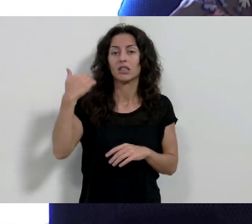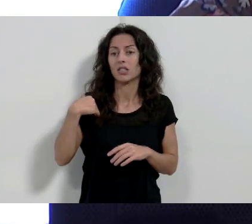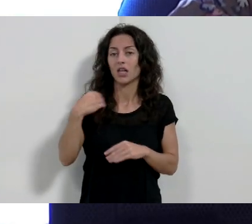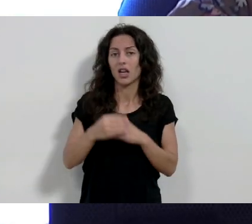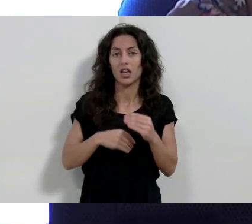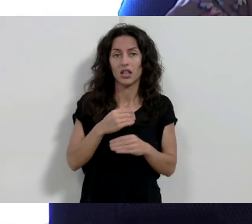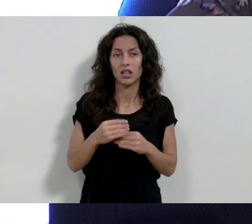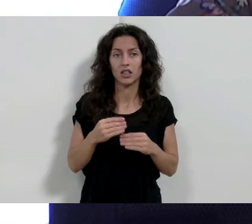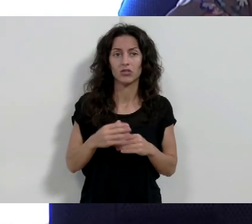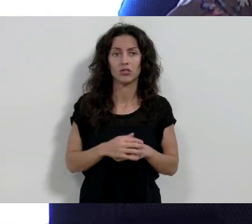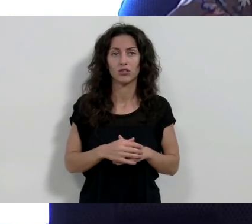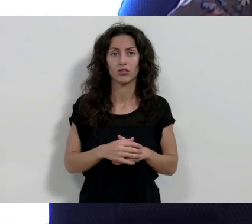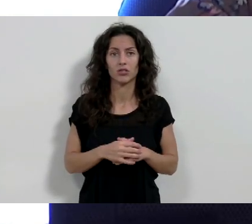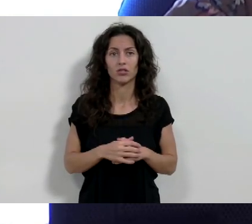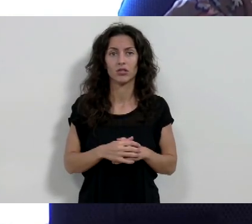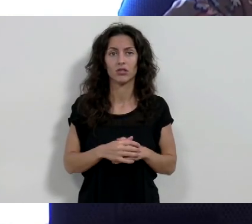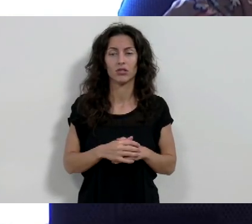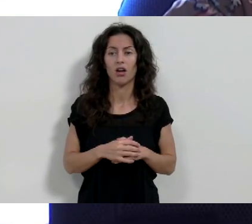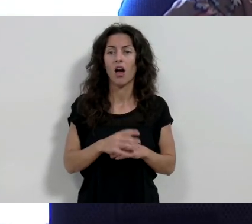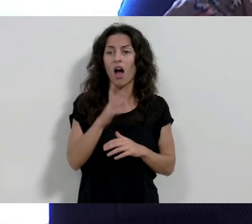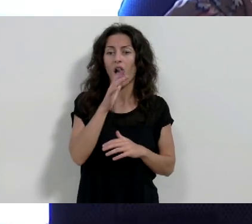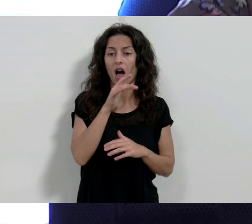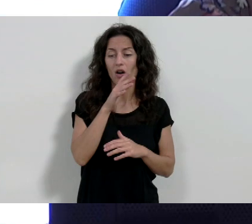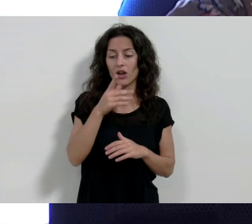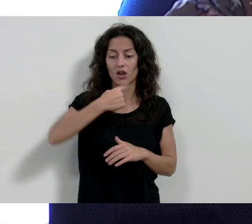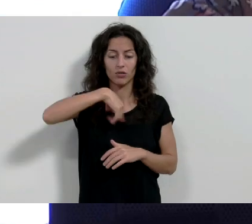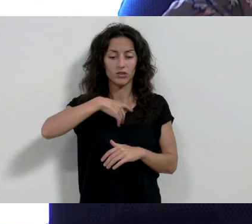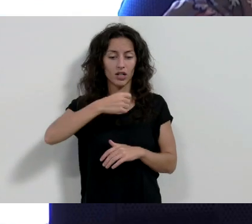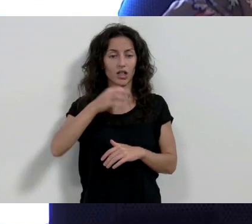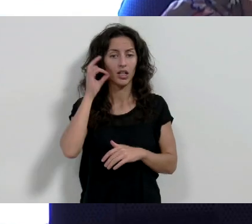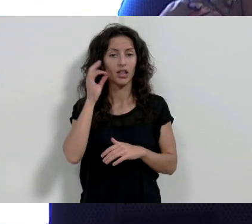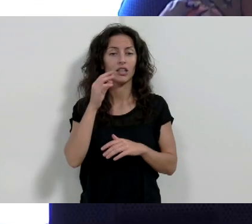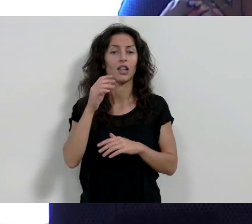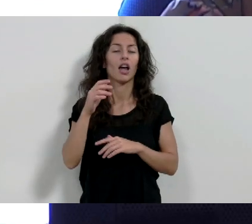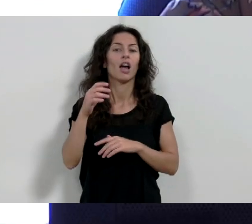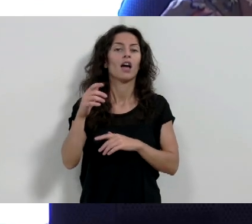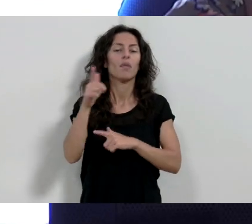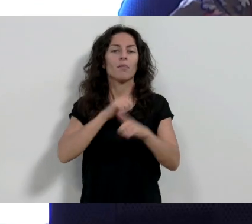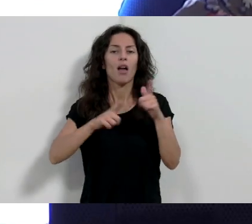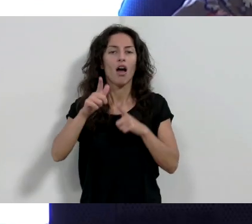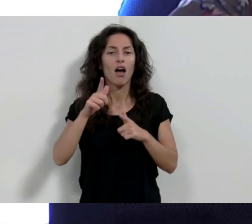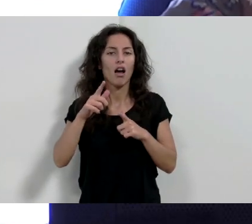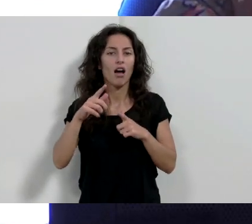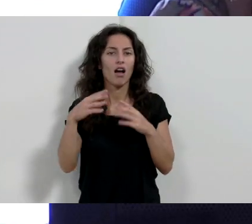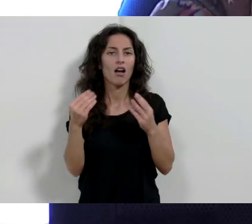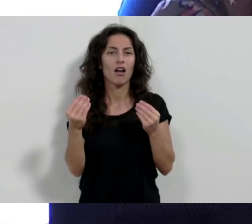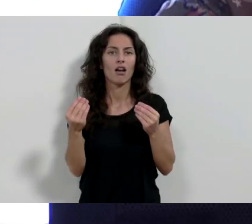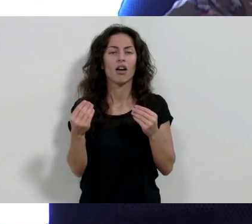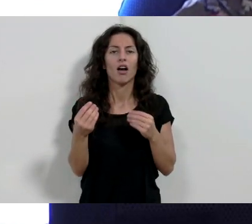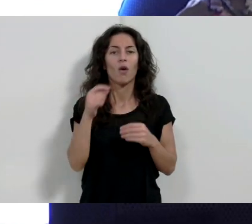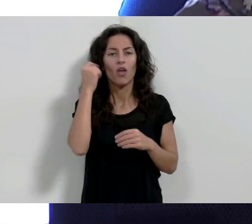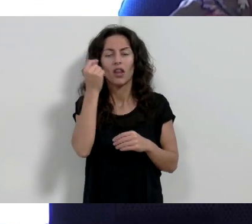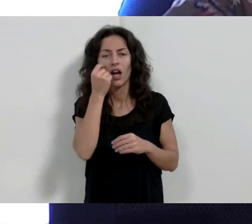hacen muchos sitios. Ahora que la alcaldesa viaja tanto, lo puede ver en muchas ciudades, Guadalajara, Toledo,